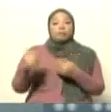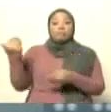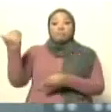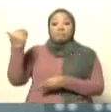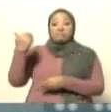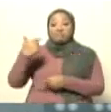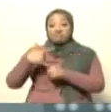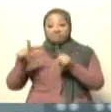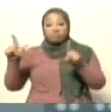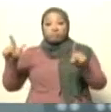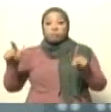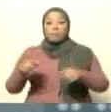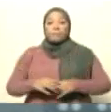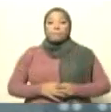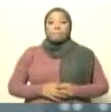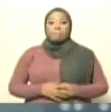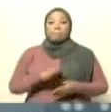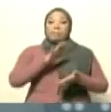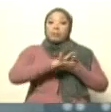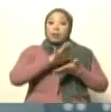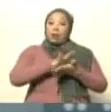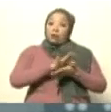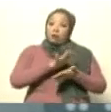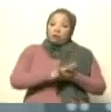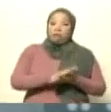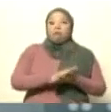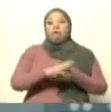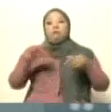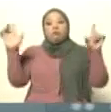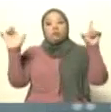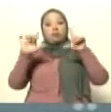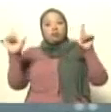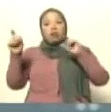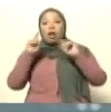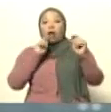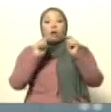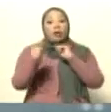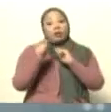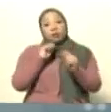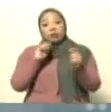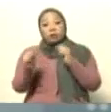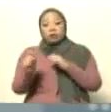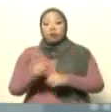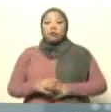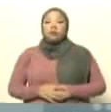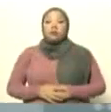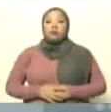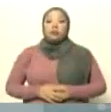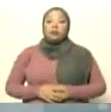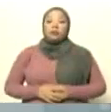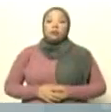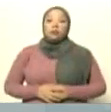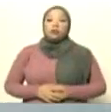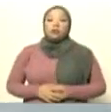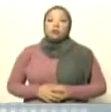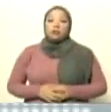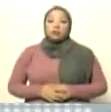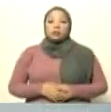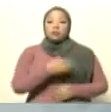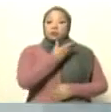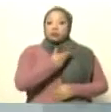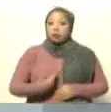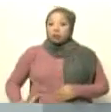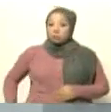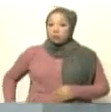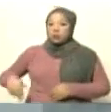a la tranquilidad de la población. Fuimos nosotros, en mi caso, fui juramentado y por el vicepresidente de la